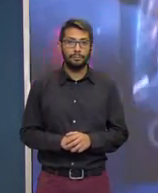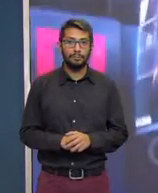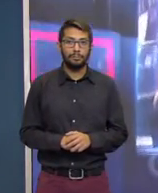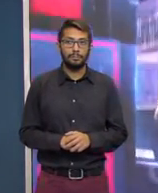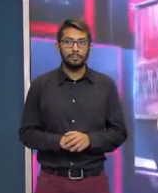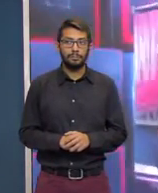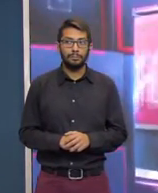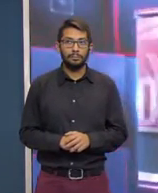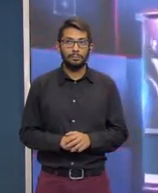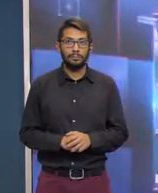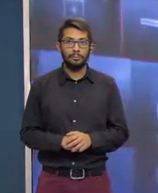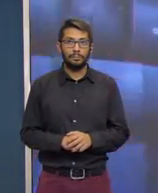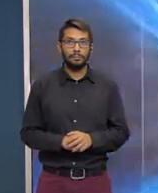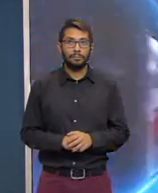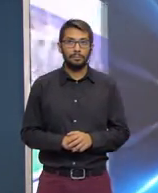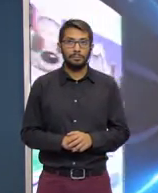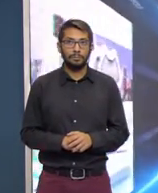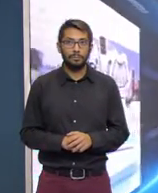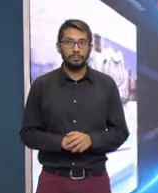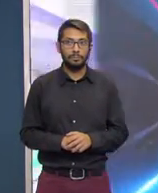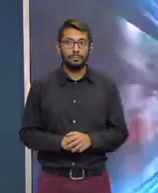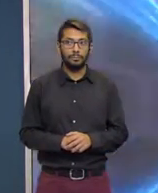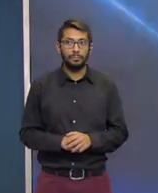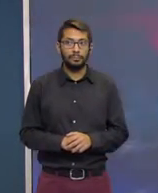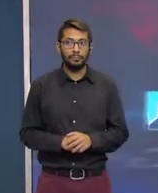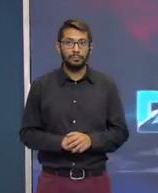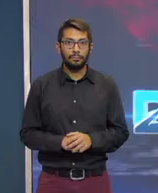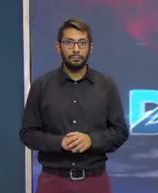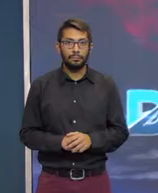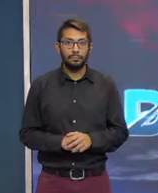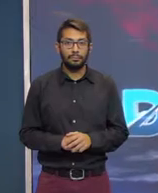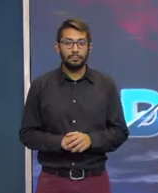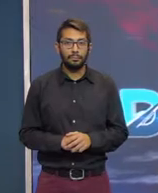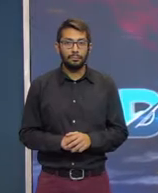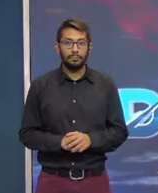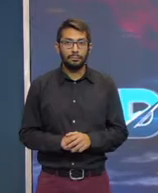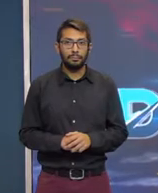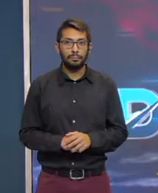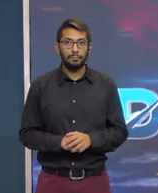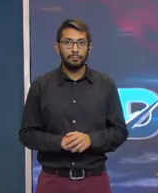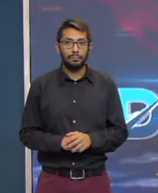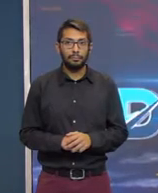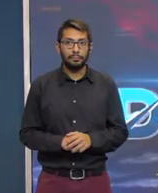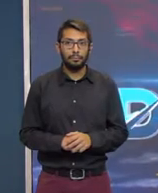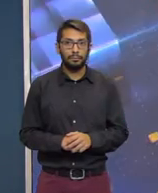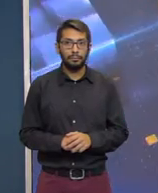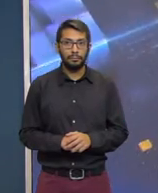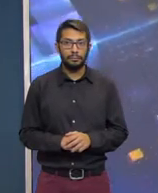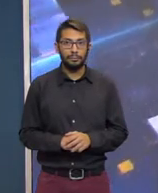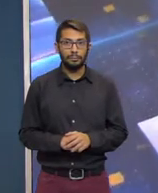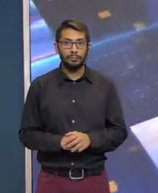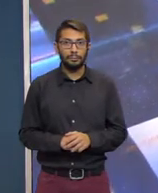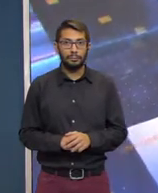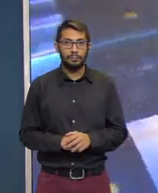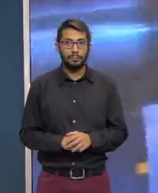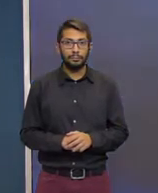de los docentes autoconvocados. Así que hay que analizar muy bien la propuesta. Pero desde ya les puedo asegurar que no se acerca